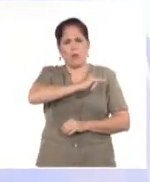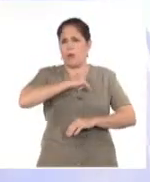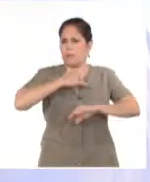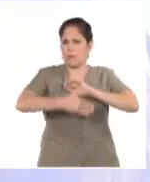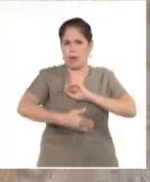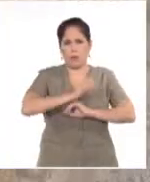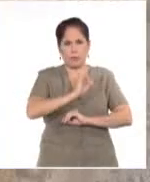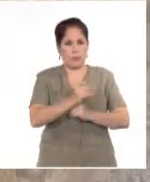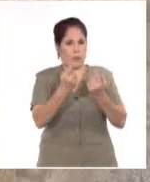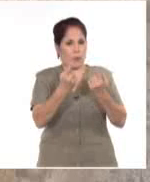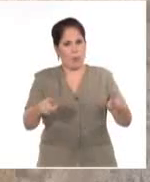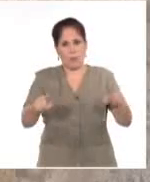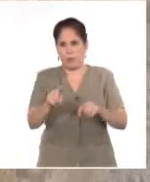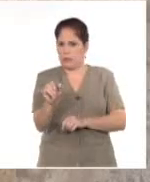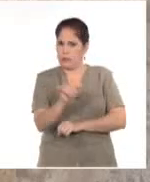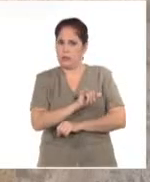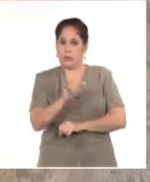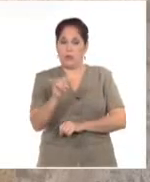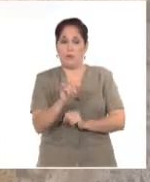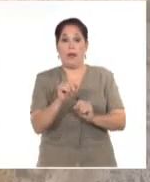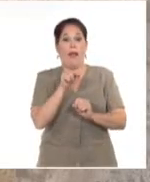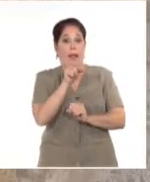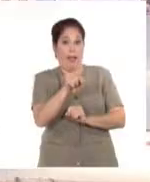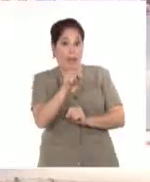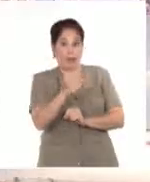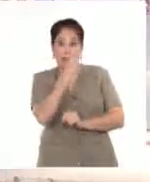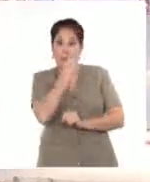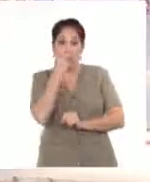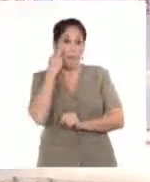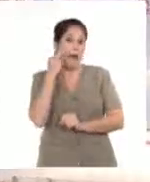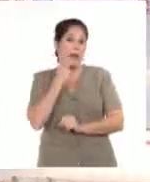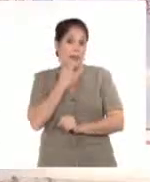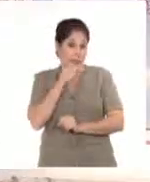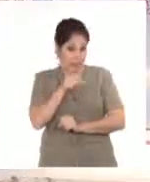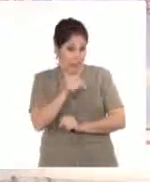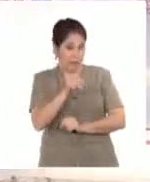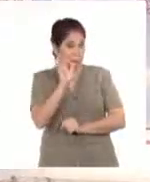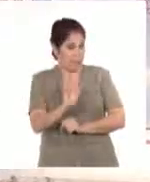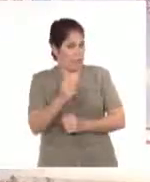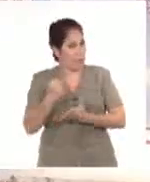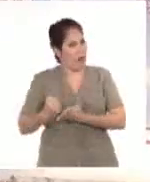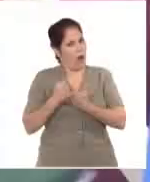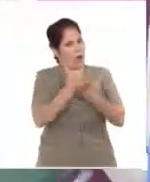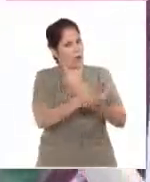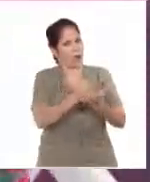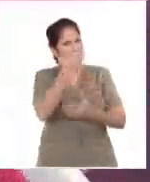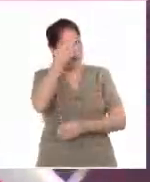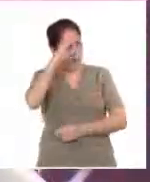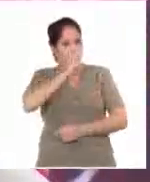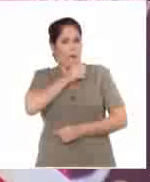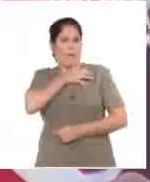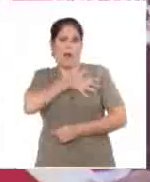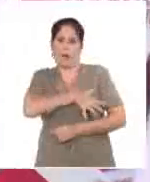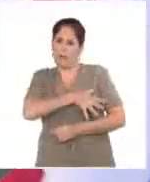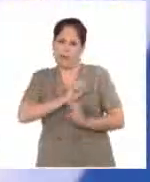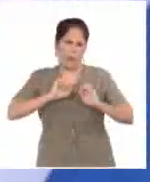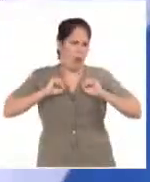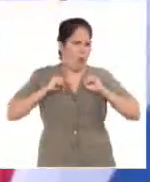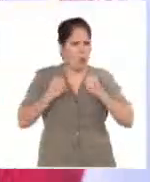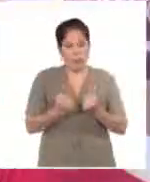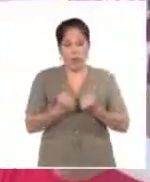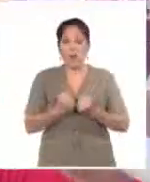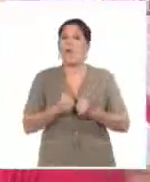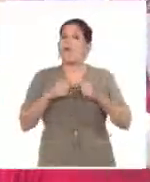la música. Bajo la mirada del apóstol se expresó otra vez el apoyo de Cuba a la causa palestina y el cese